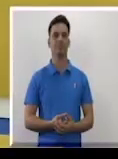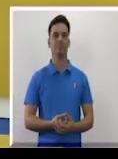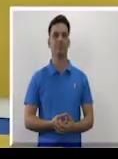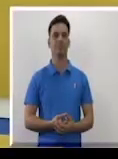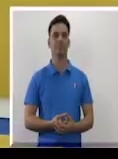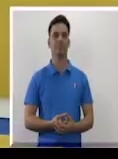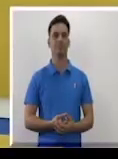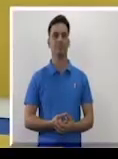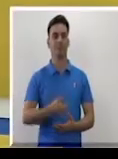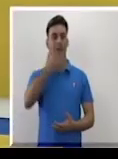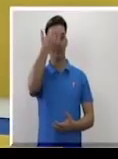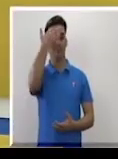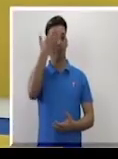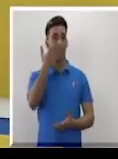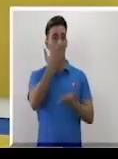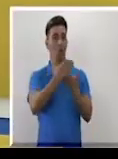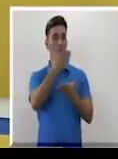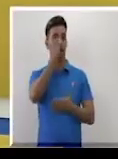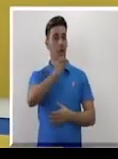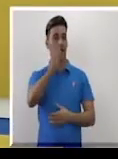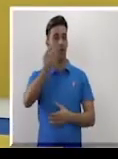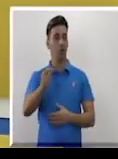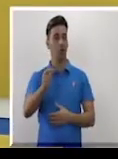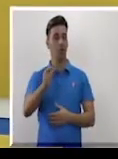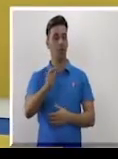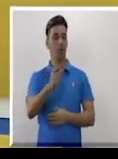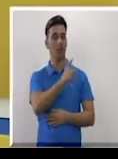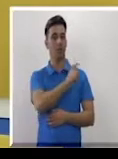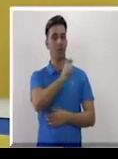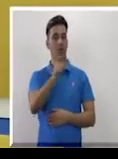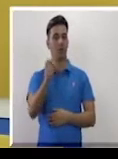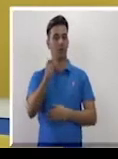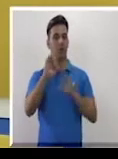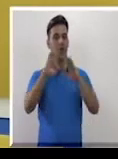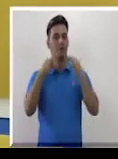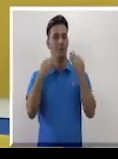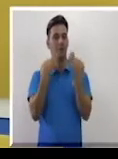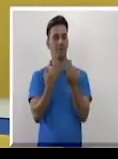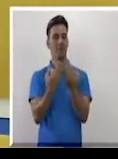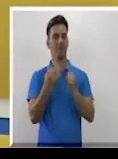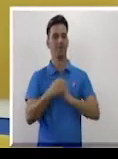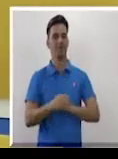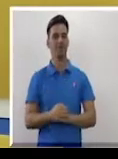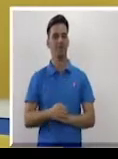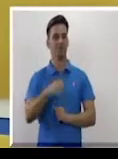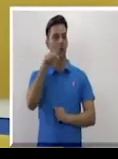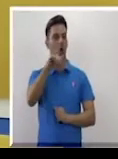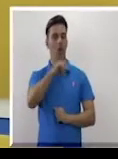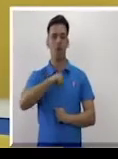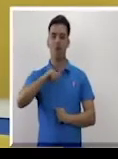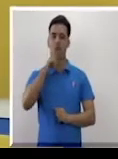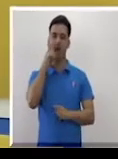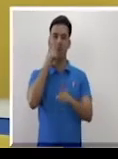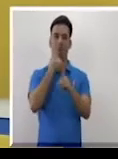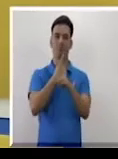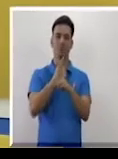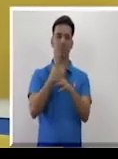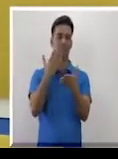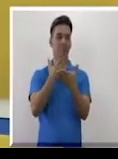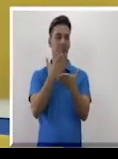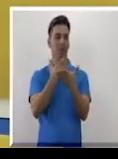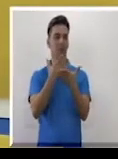Saludos estudiantes, profesores y familiares. Hoy nos volvemos a encontrar para seguir compartiendo